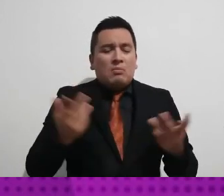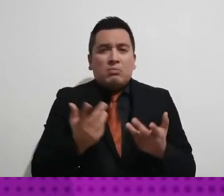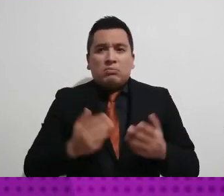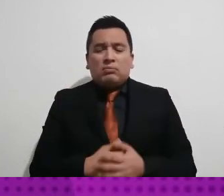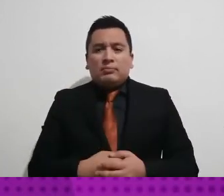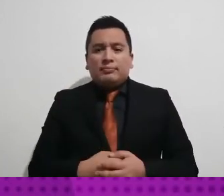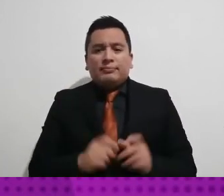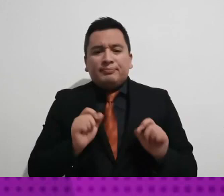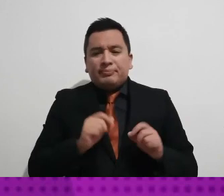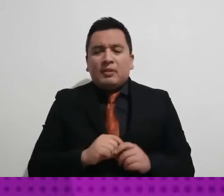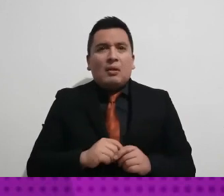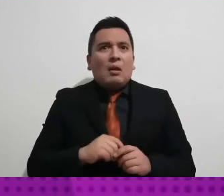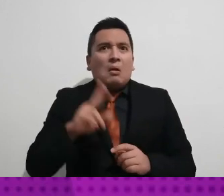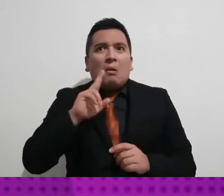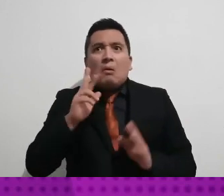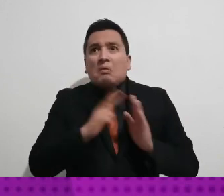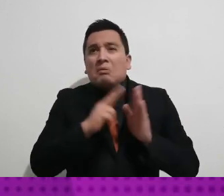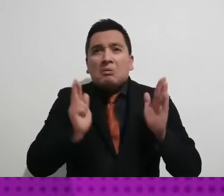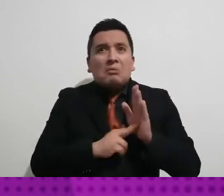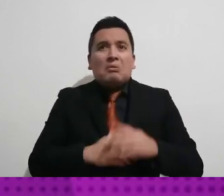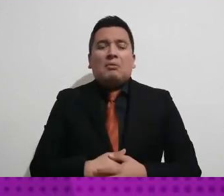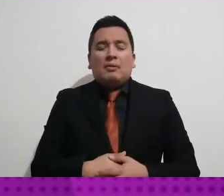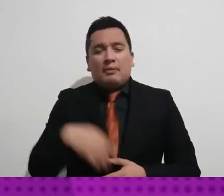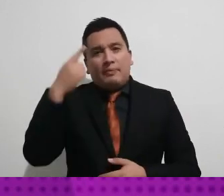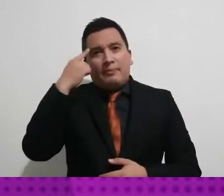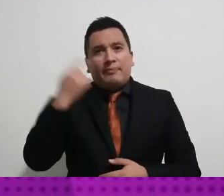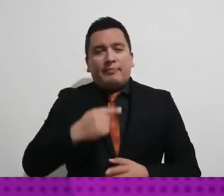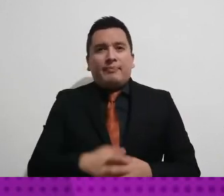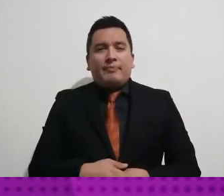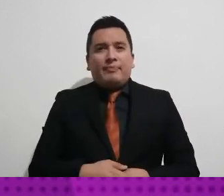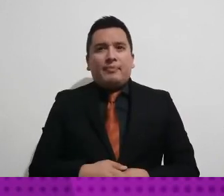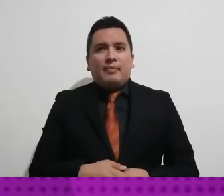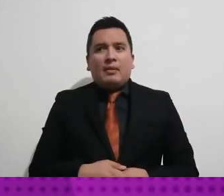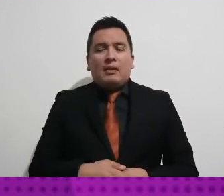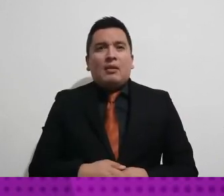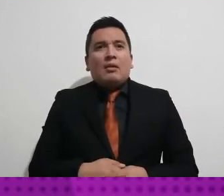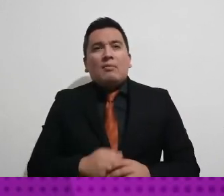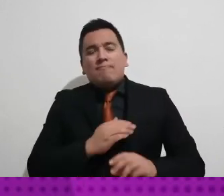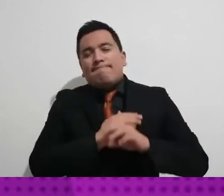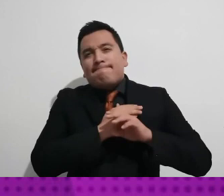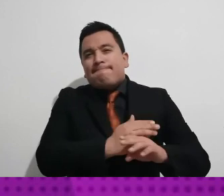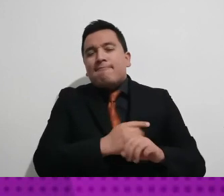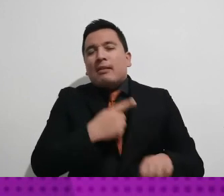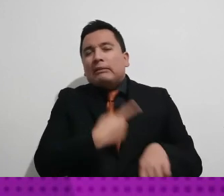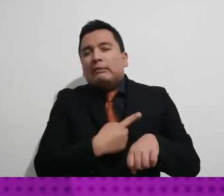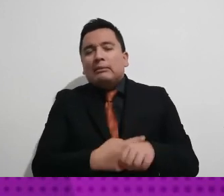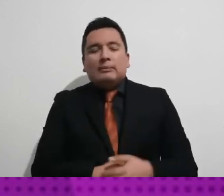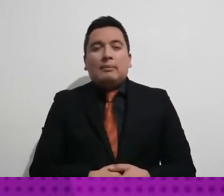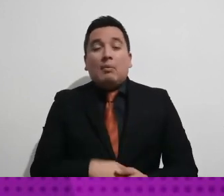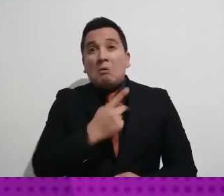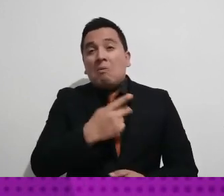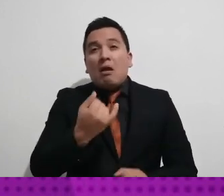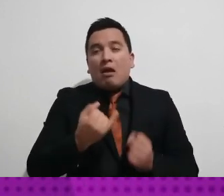las acciones e implementando las políticas públicas para el combate a esta enfermedad,